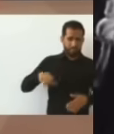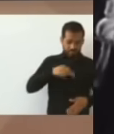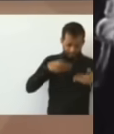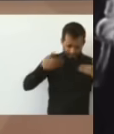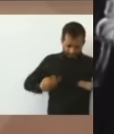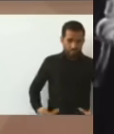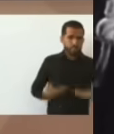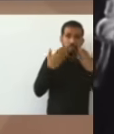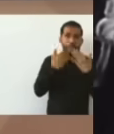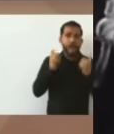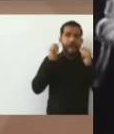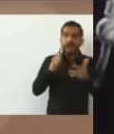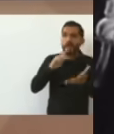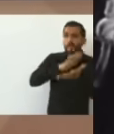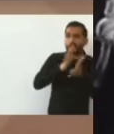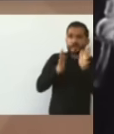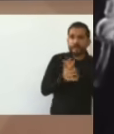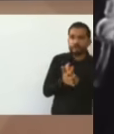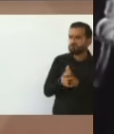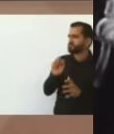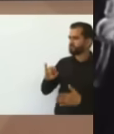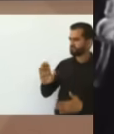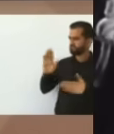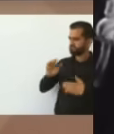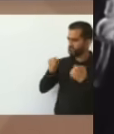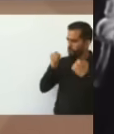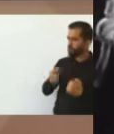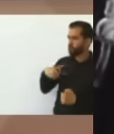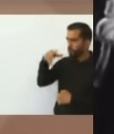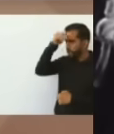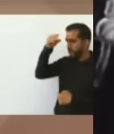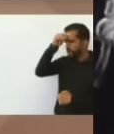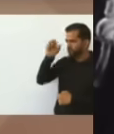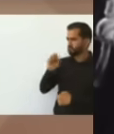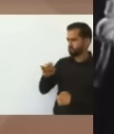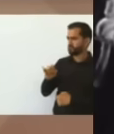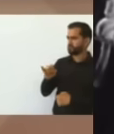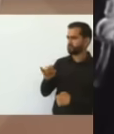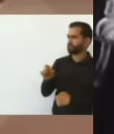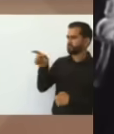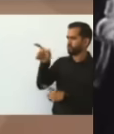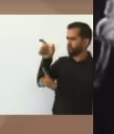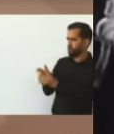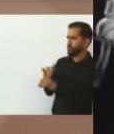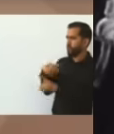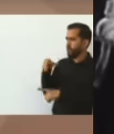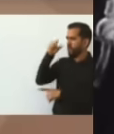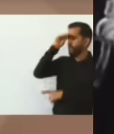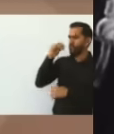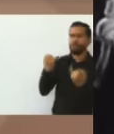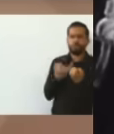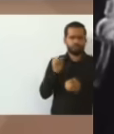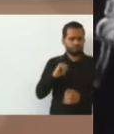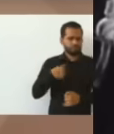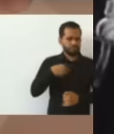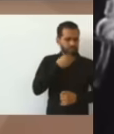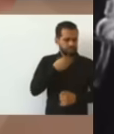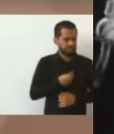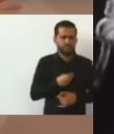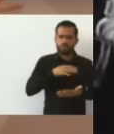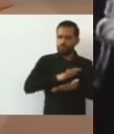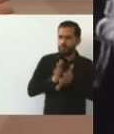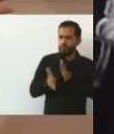no tenemos complicidades, presidente, se lo he aprendido, no solamente se lo he aprendido, estoy comprometido con su expresión, no hay